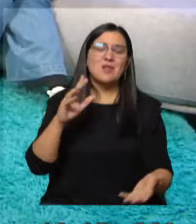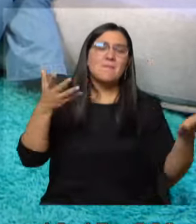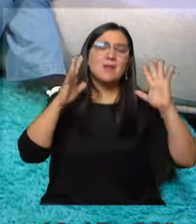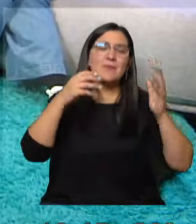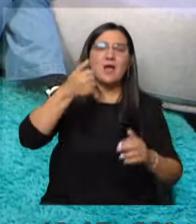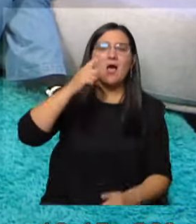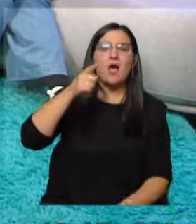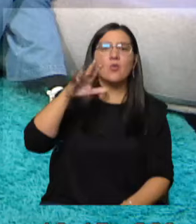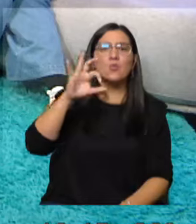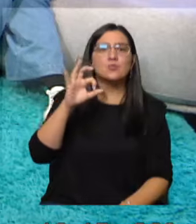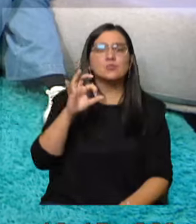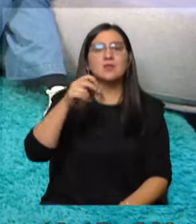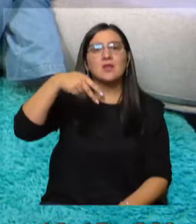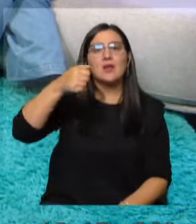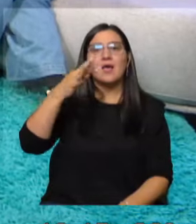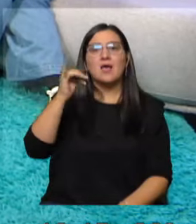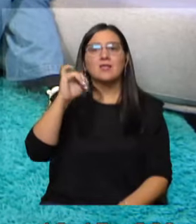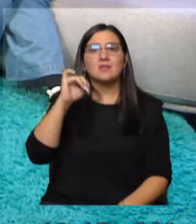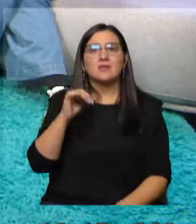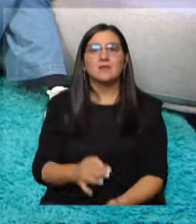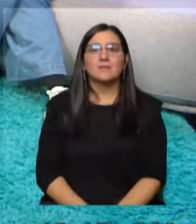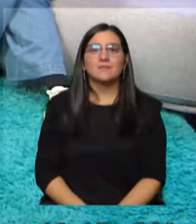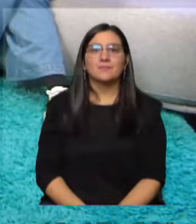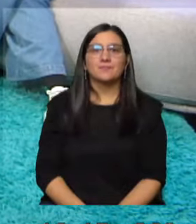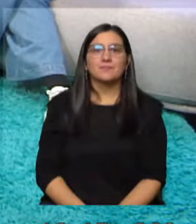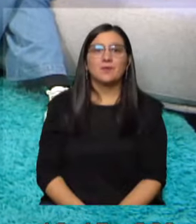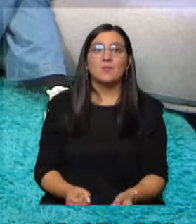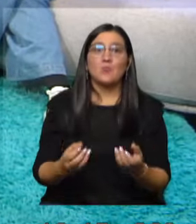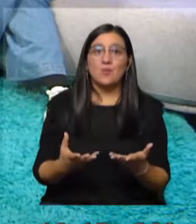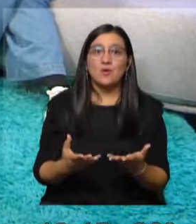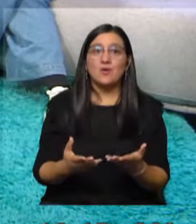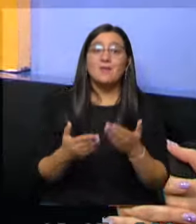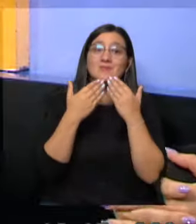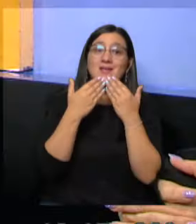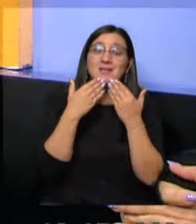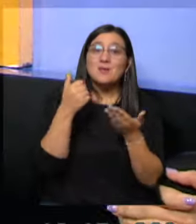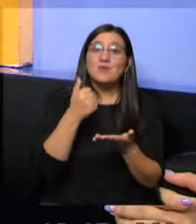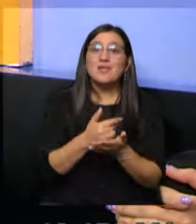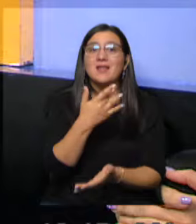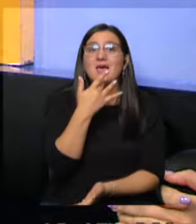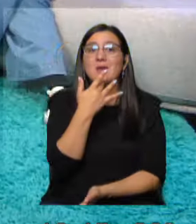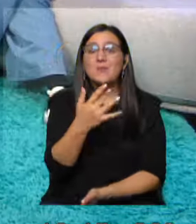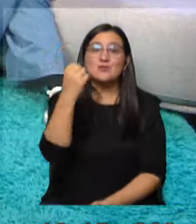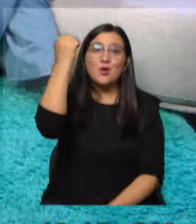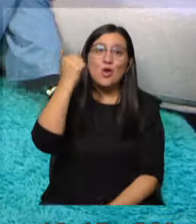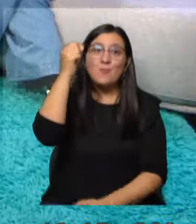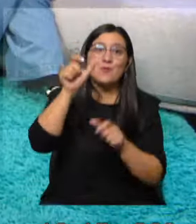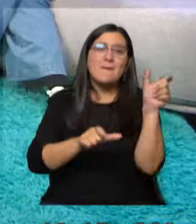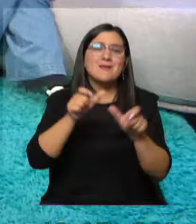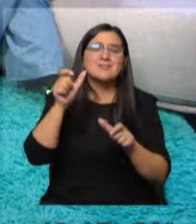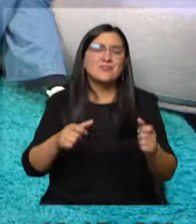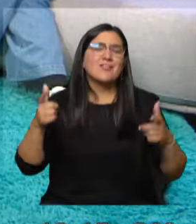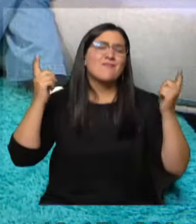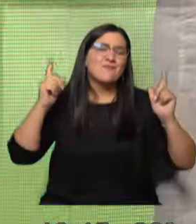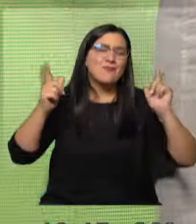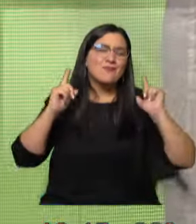para Nati Ferrero. Y su banda que están acá. Bueno, Nati, gracias por estar. Hermoso el ómnibus, la gente vibrando a